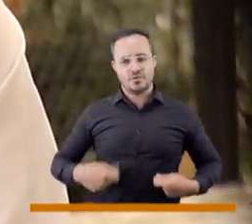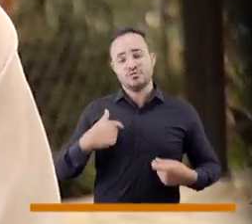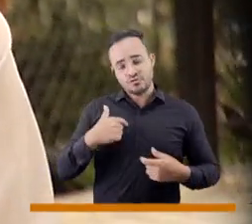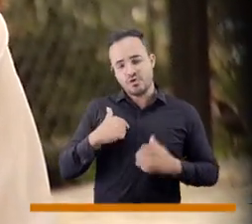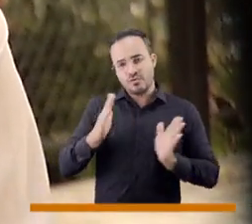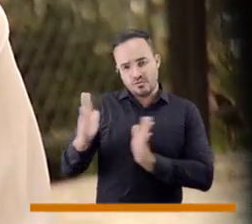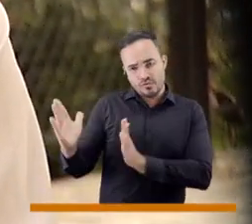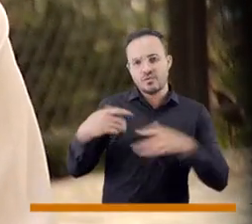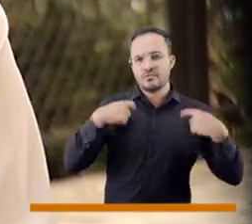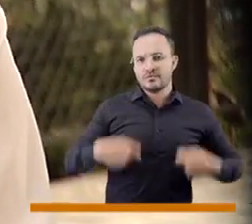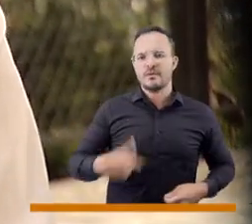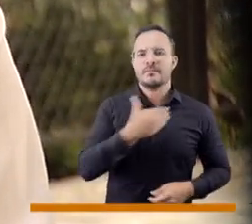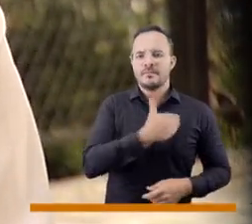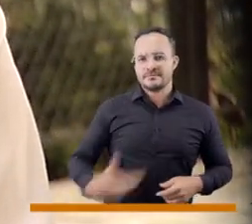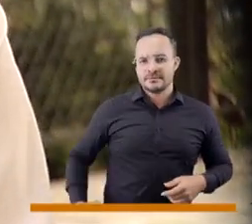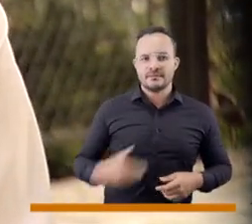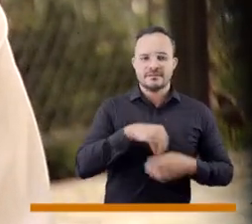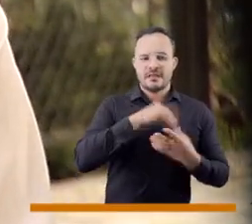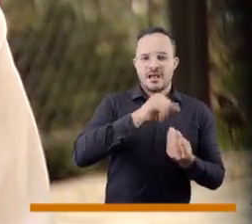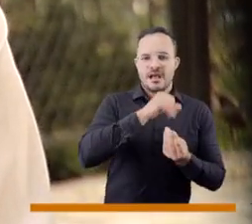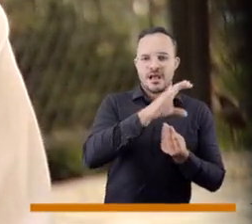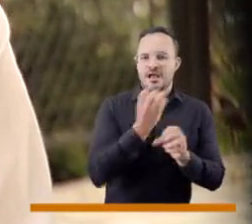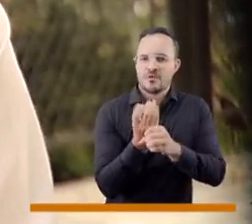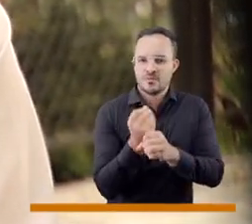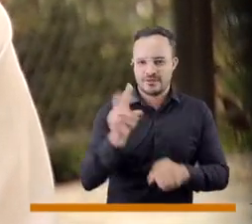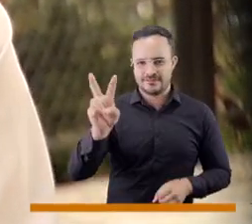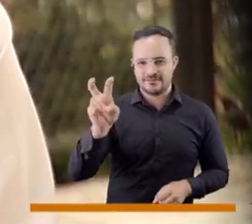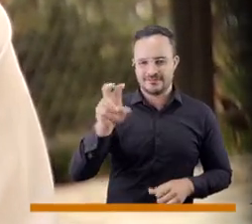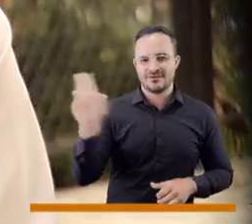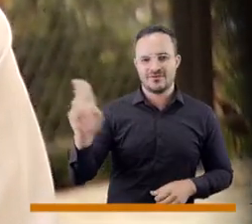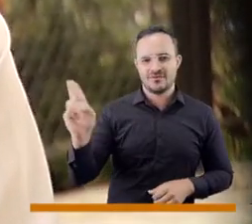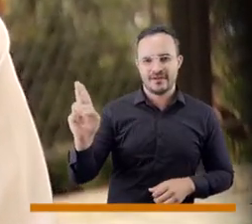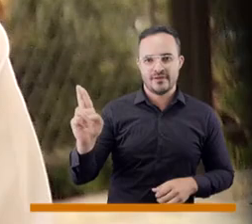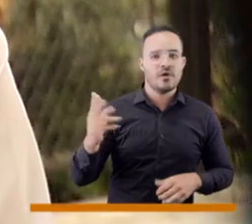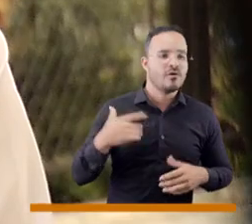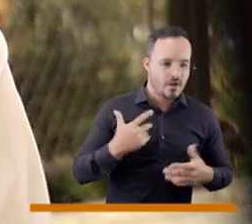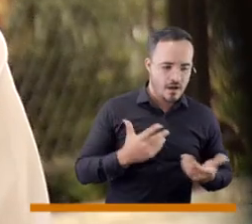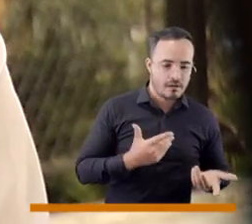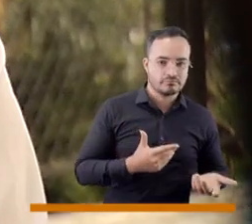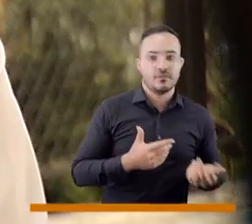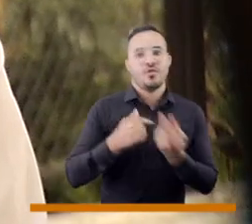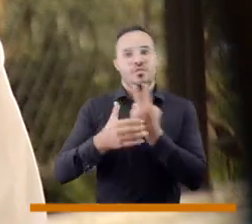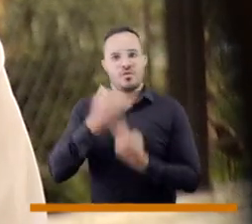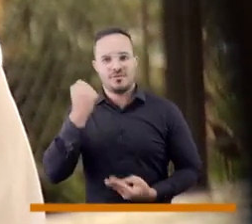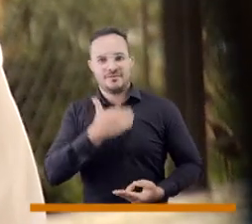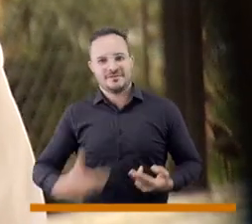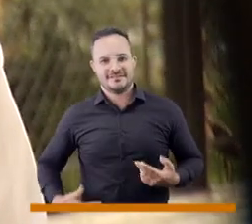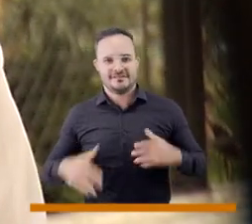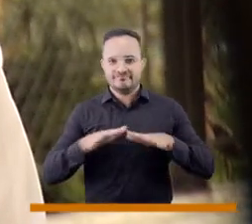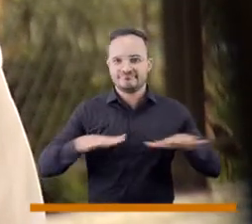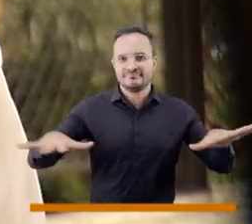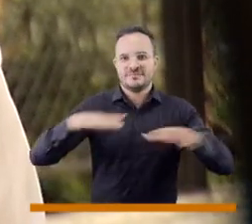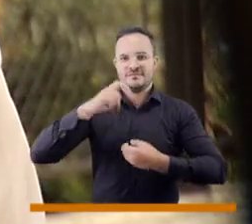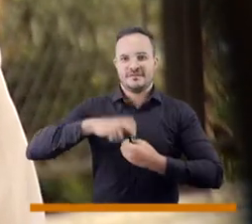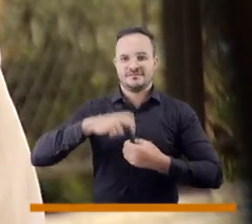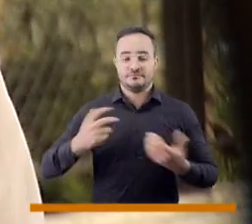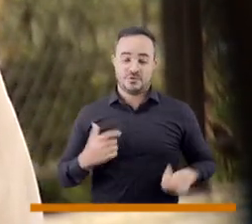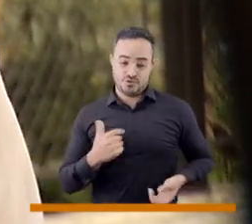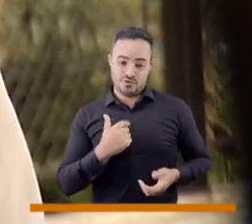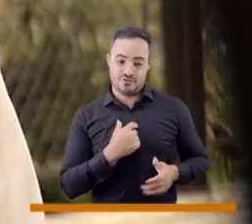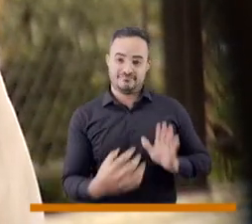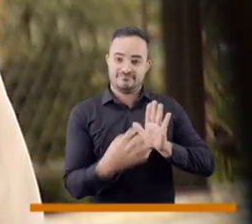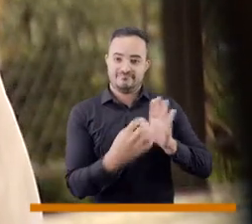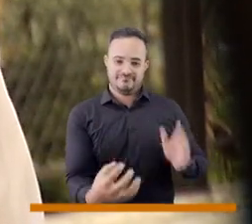6 meses, porque yo soy presidente también de la Socomunal de la Comuna 7 Robledo. Pero me parece que llevar